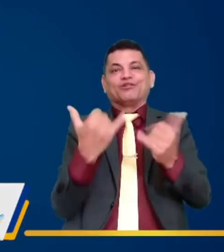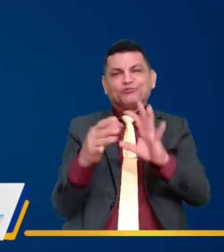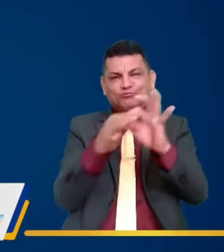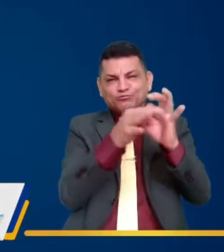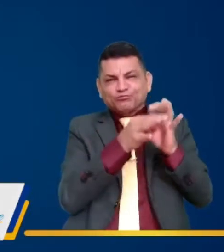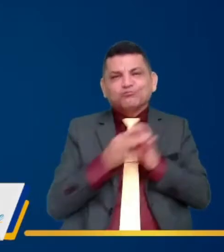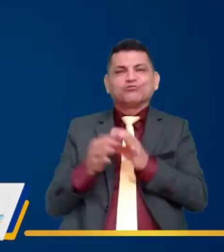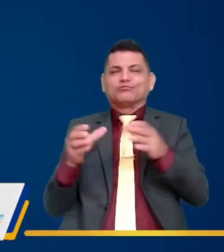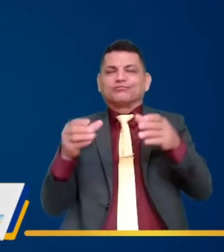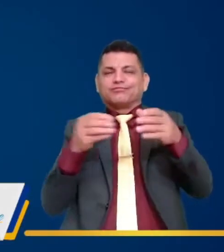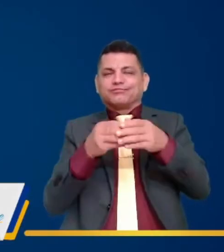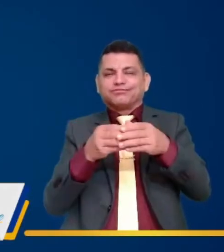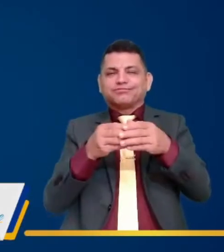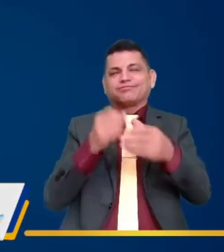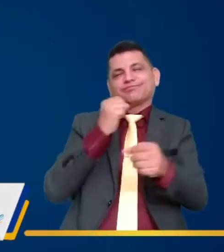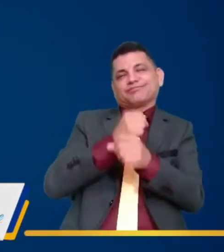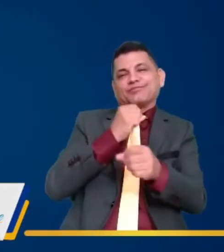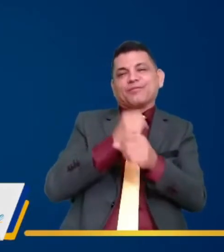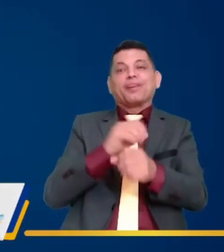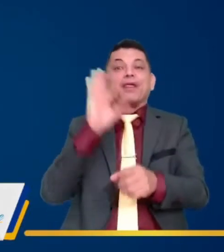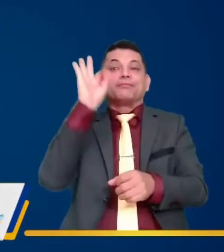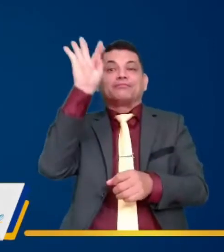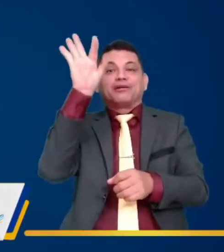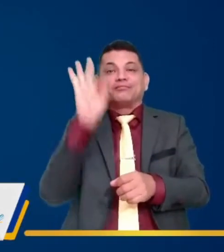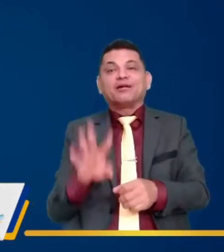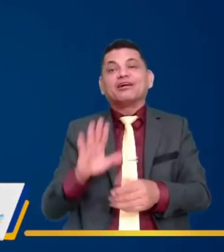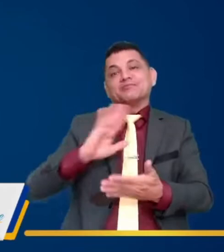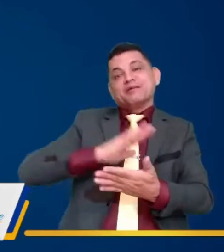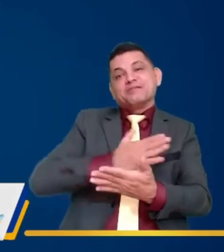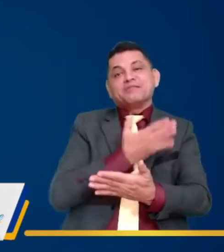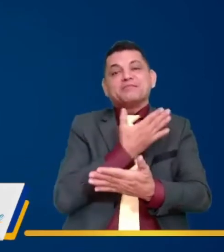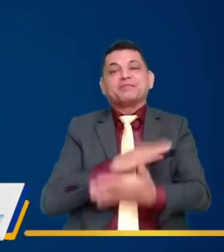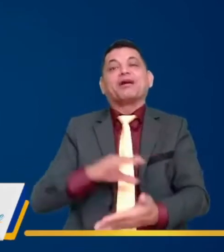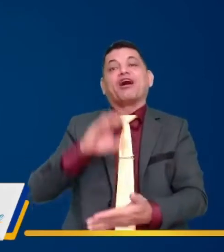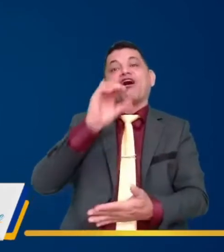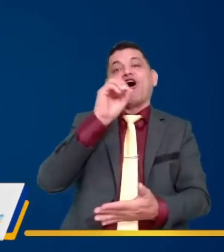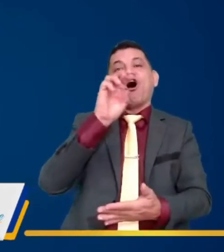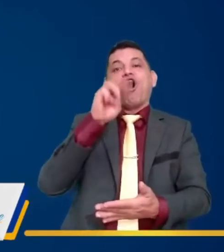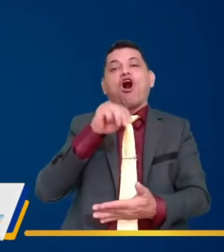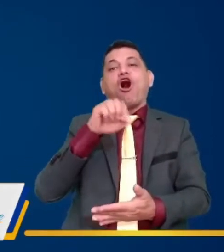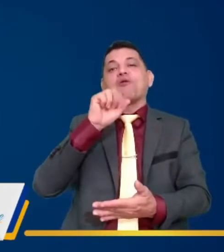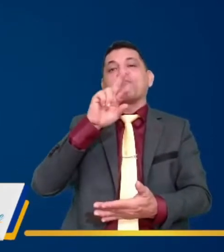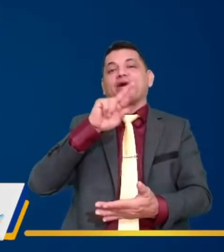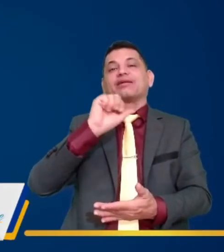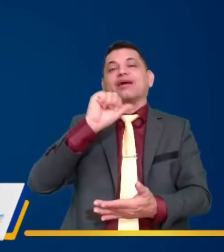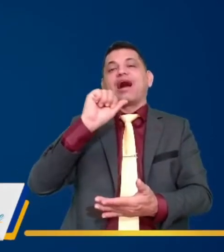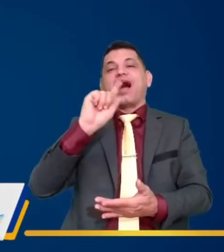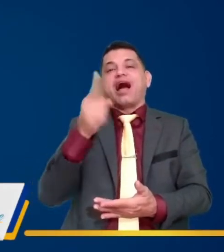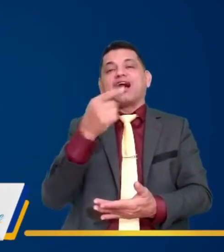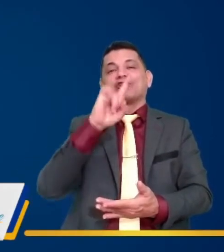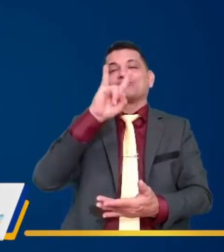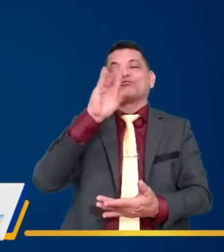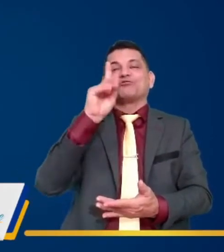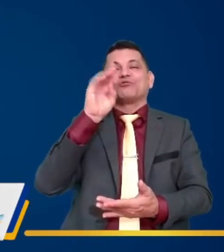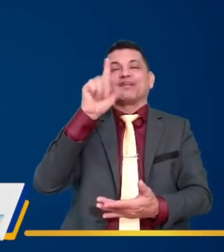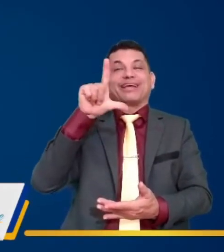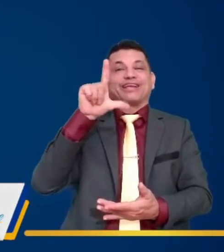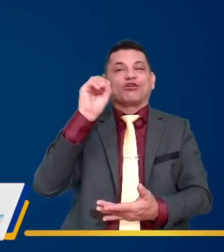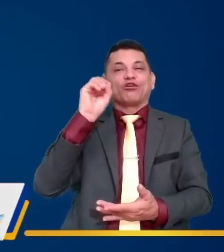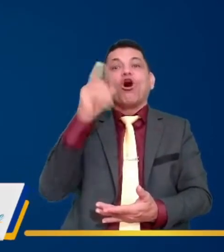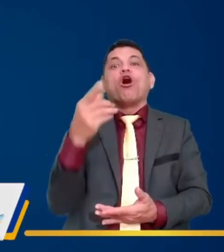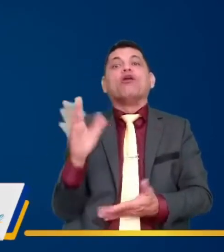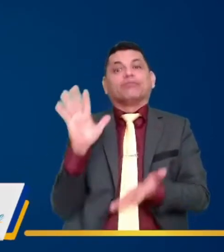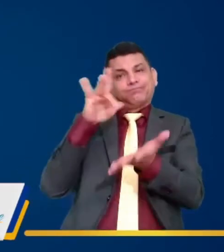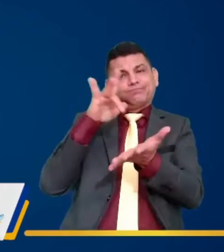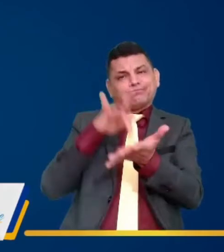gran equipo con el ministro de alabanza, el hermano Omar Agudelo, para poder llegar a la